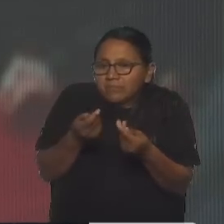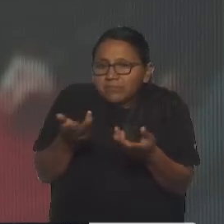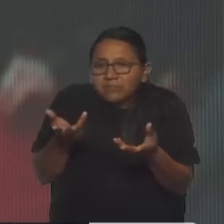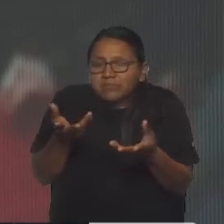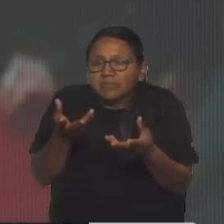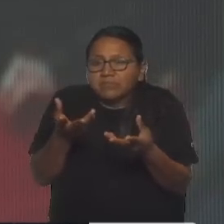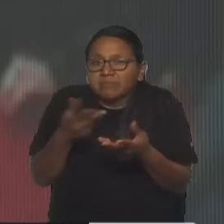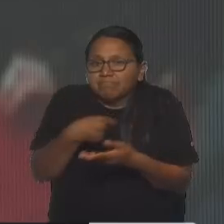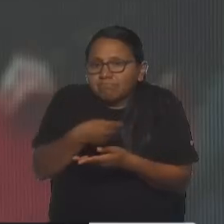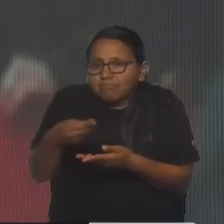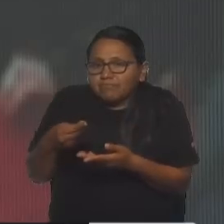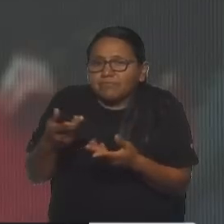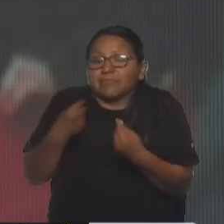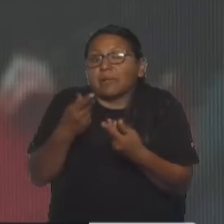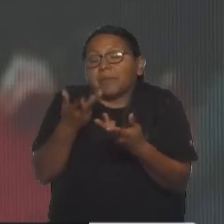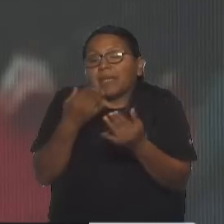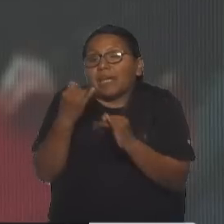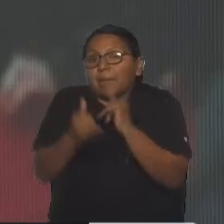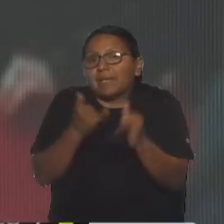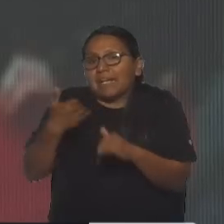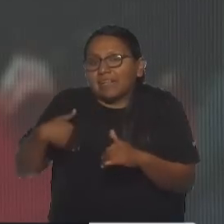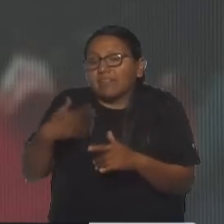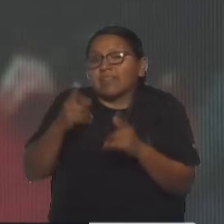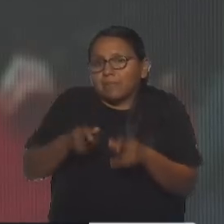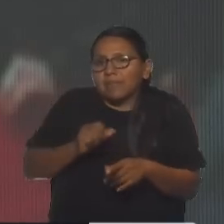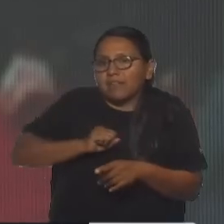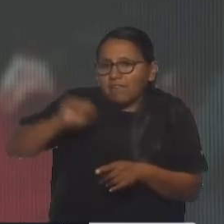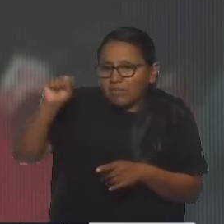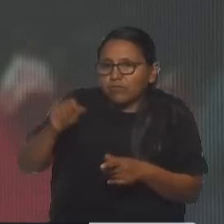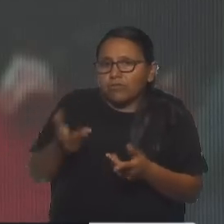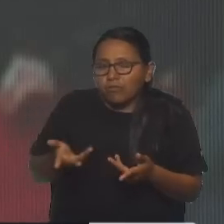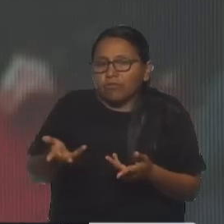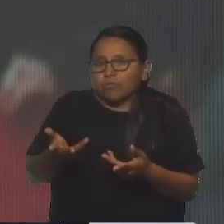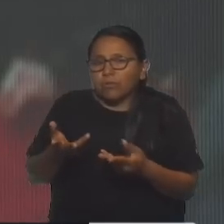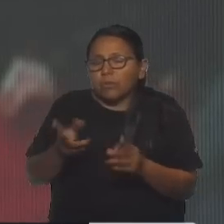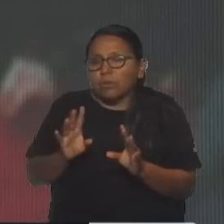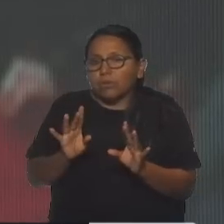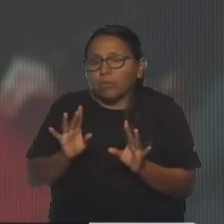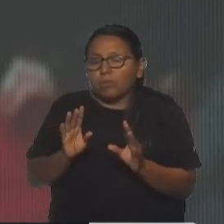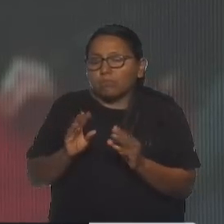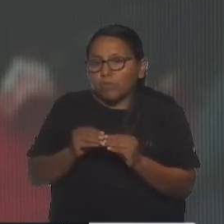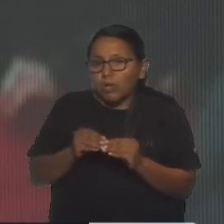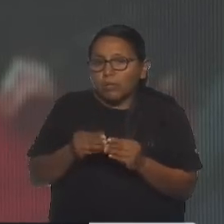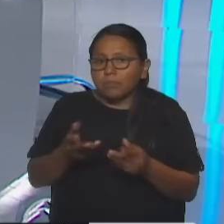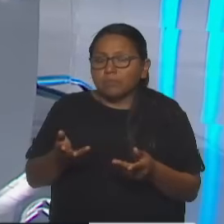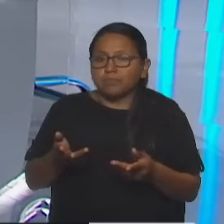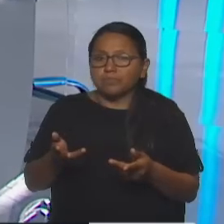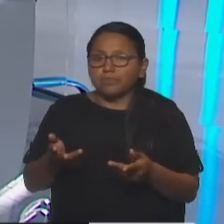voy a explicar en un país como Argentina, que también tiene una gran inflación y evidentemente también tiene esos problemas? Tal cual. Entonces,